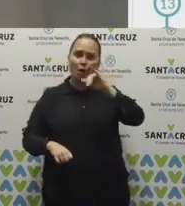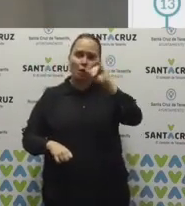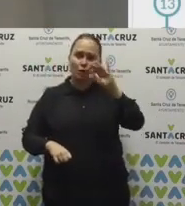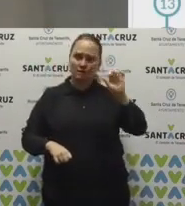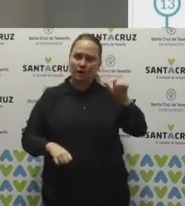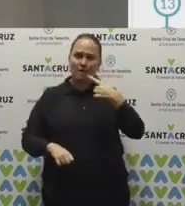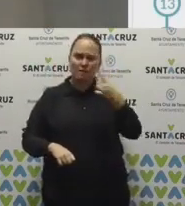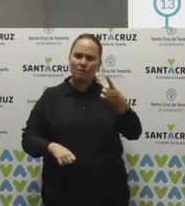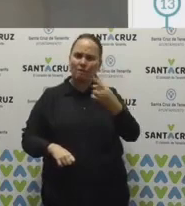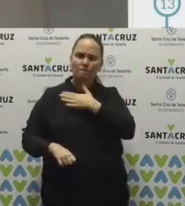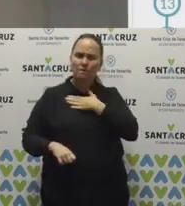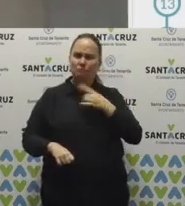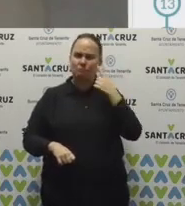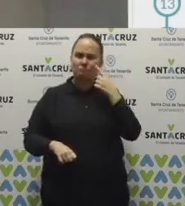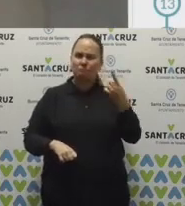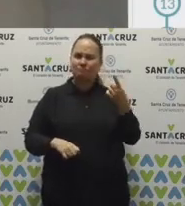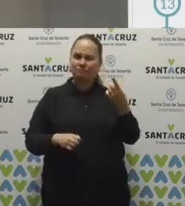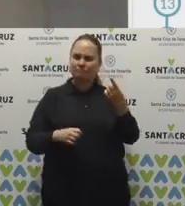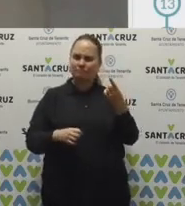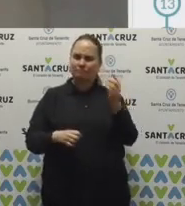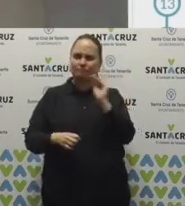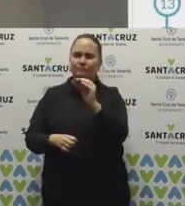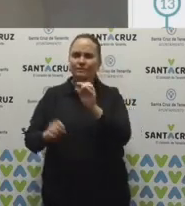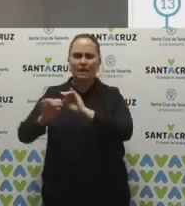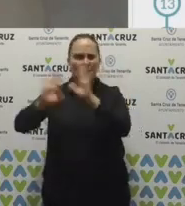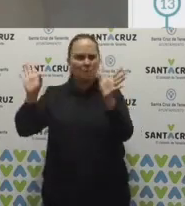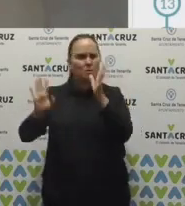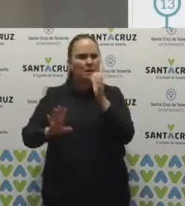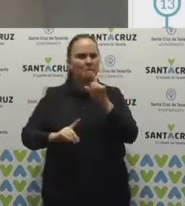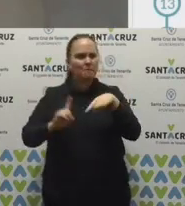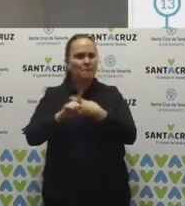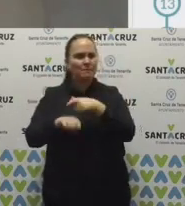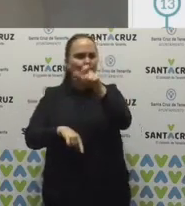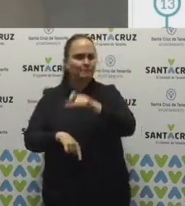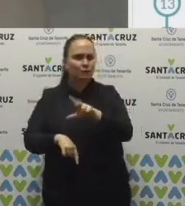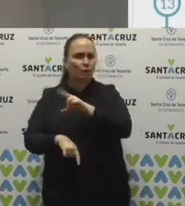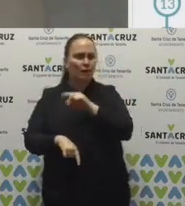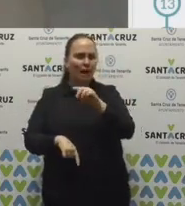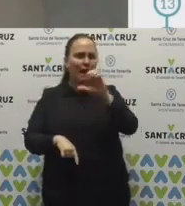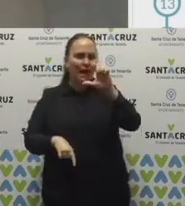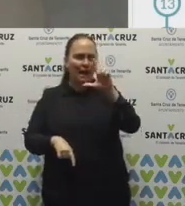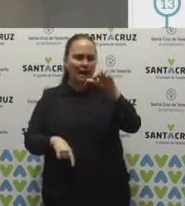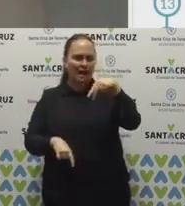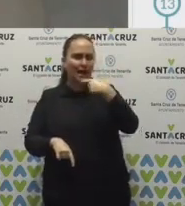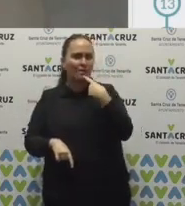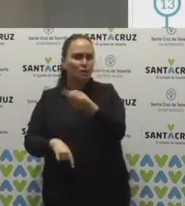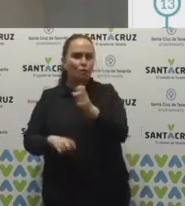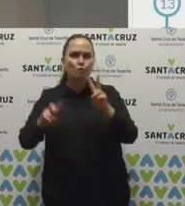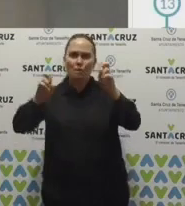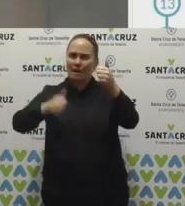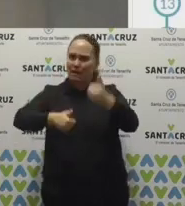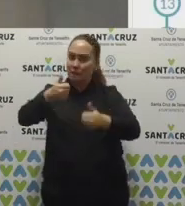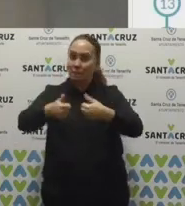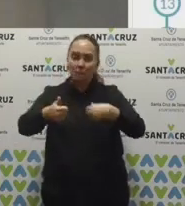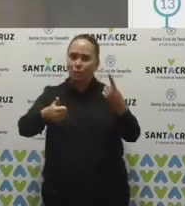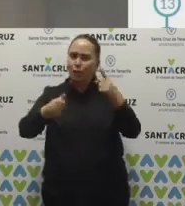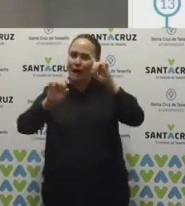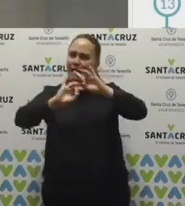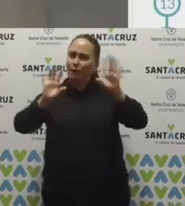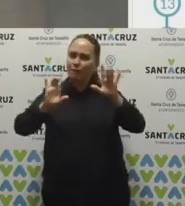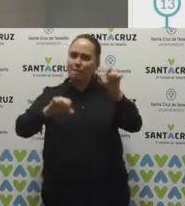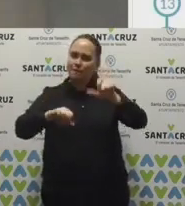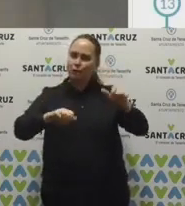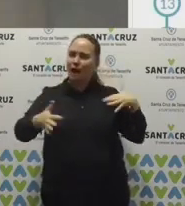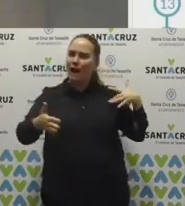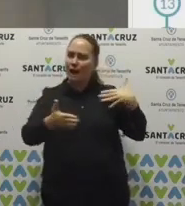concejala doña elena hablar de una nueva licitación pero no me quedó claro si el personal que ya había está ahora mismo en